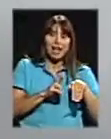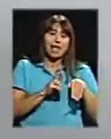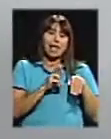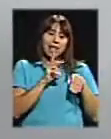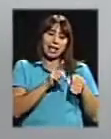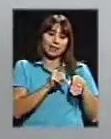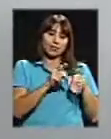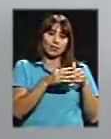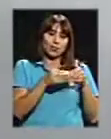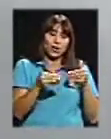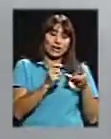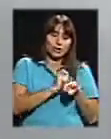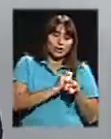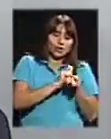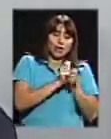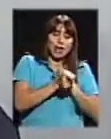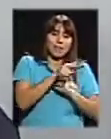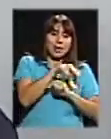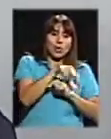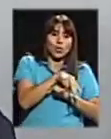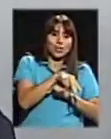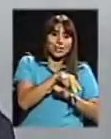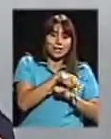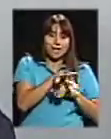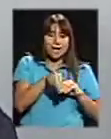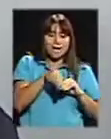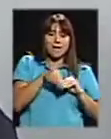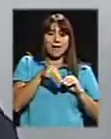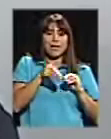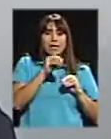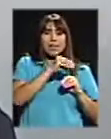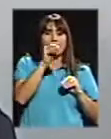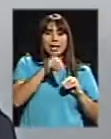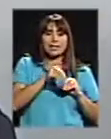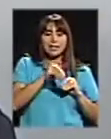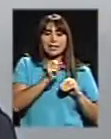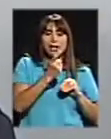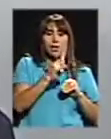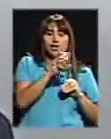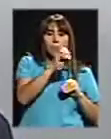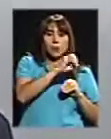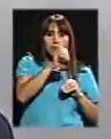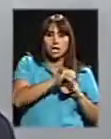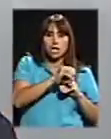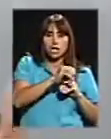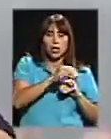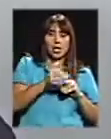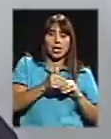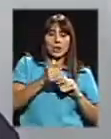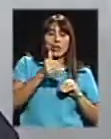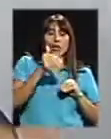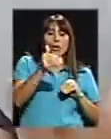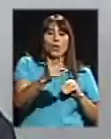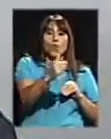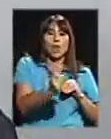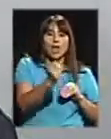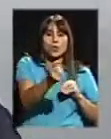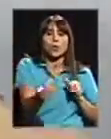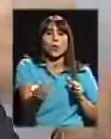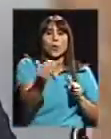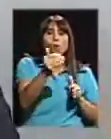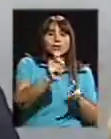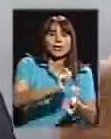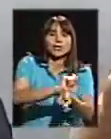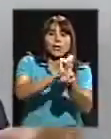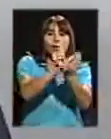del 11%, volverlos a cambiar después en un año o menos a dólares a